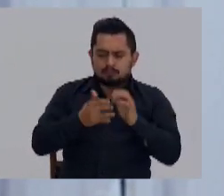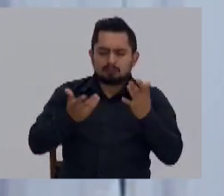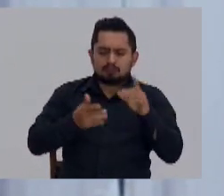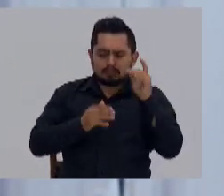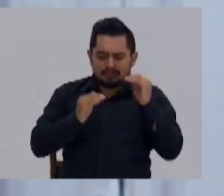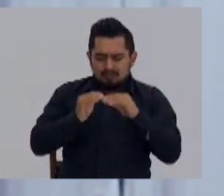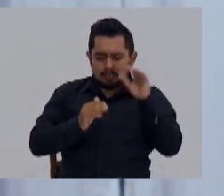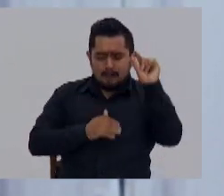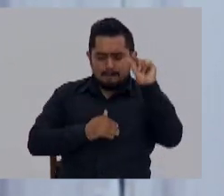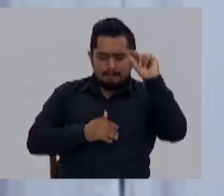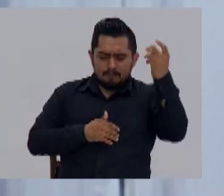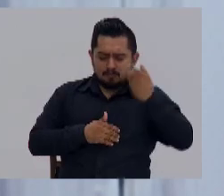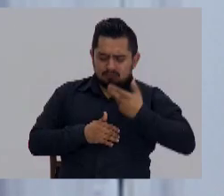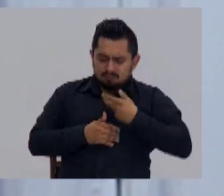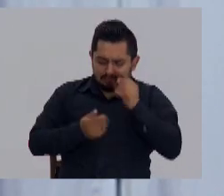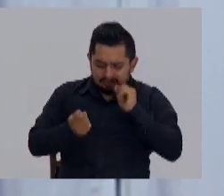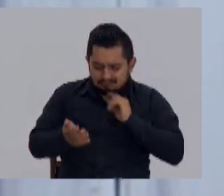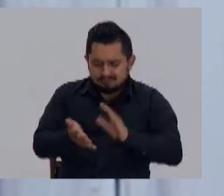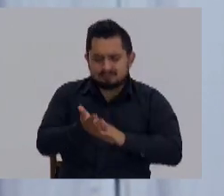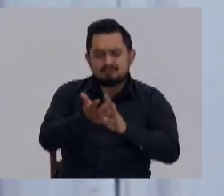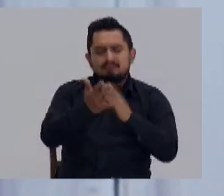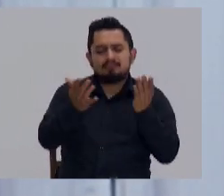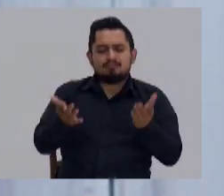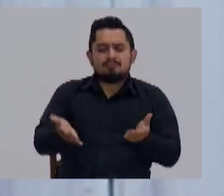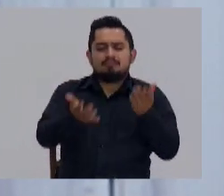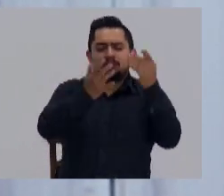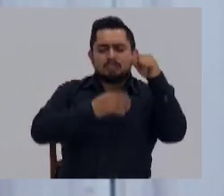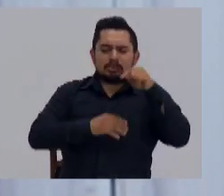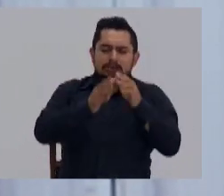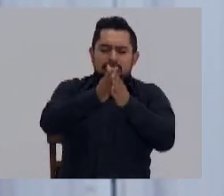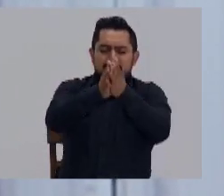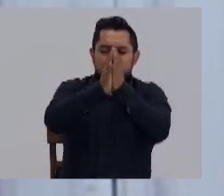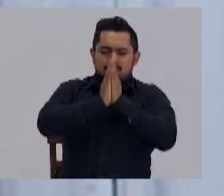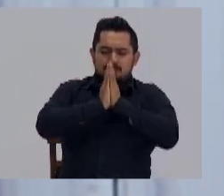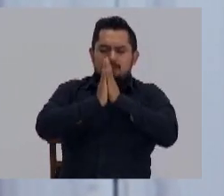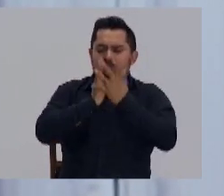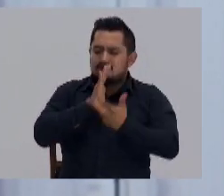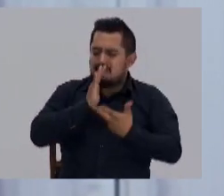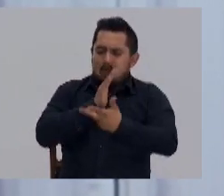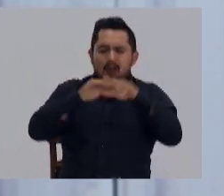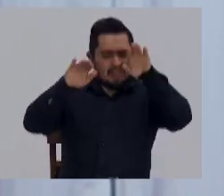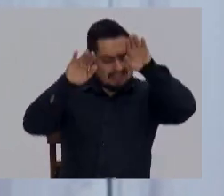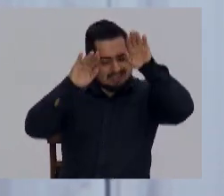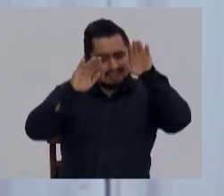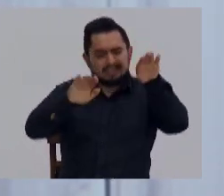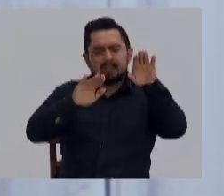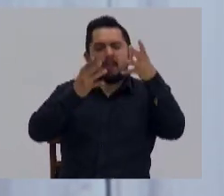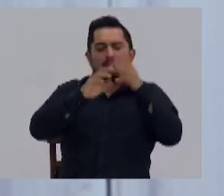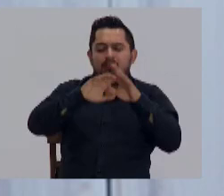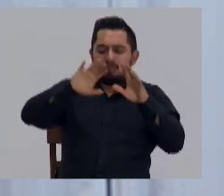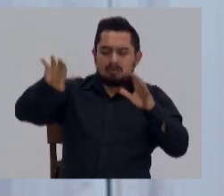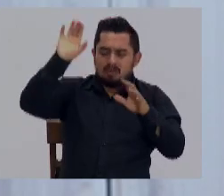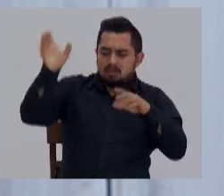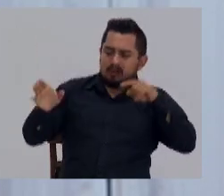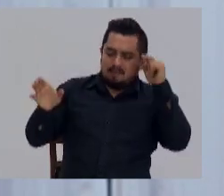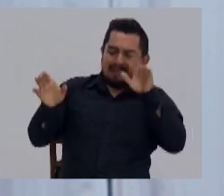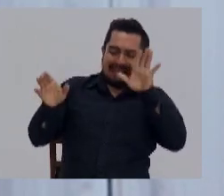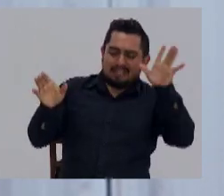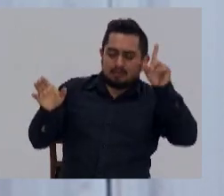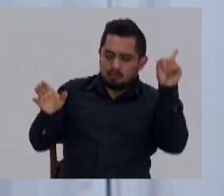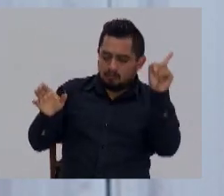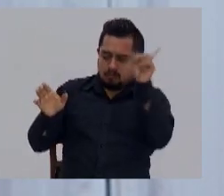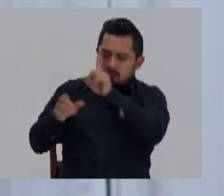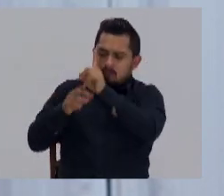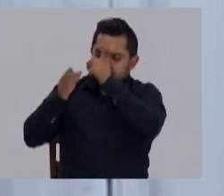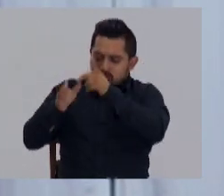permite alabarte. Ahora, Señor, te queremos dar gracias por haber mandado a tu Hijo a